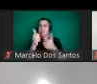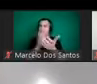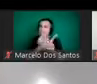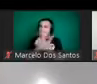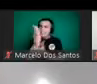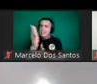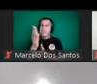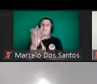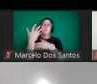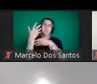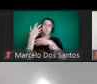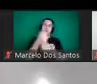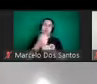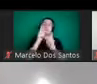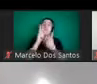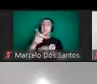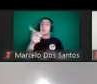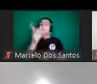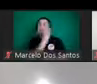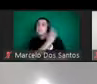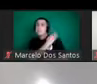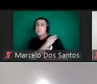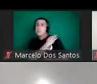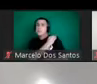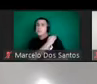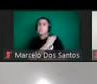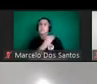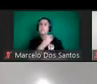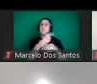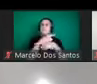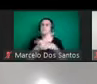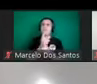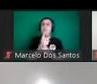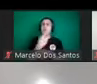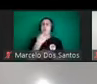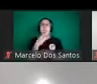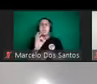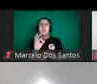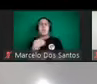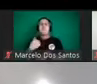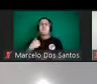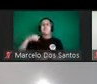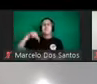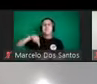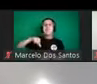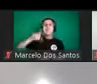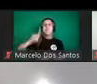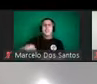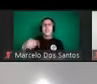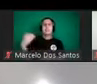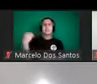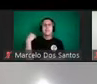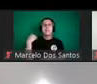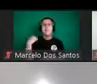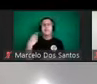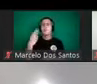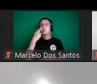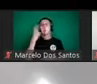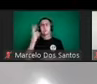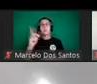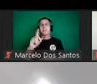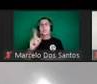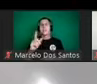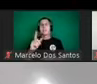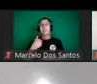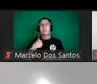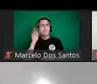para indicarnos lo correcto, para señalarnos nuestras debilidades, para llamarnos la atención sobre alguna cuestión que no se está haciendo